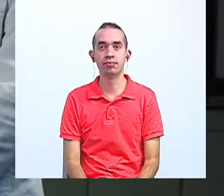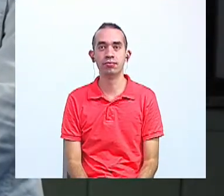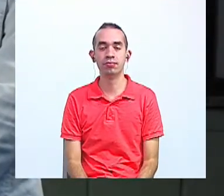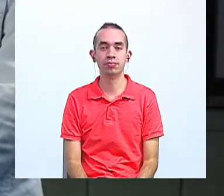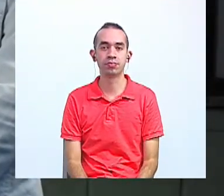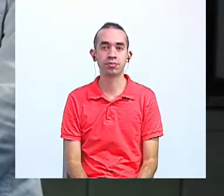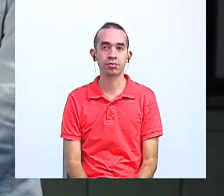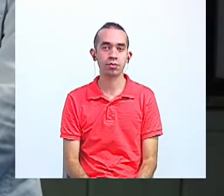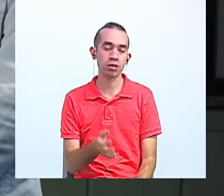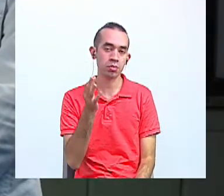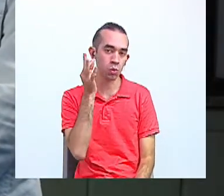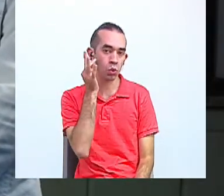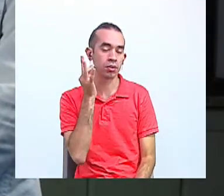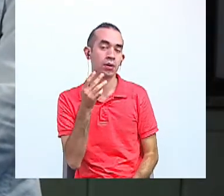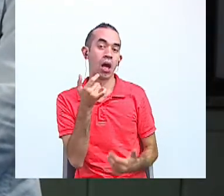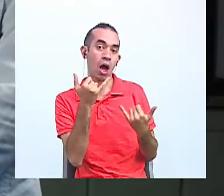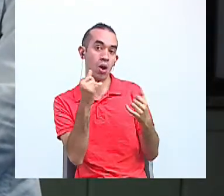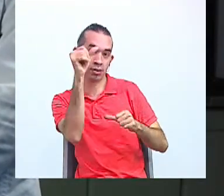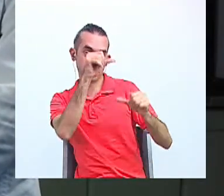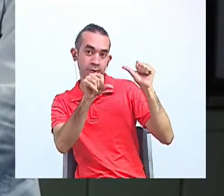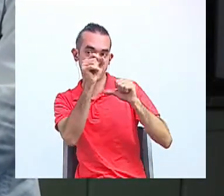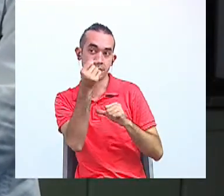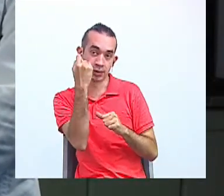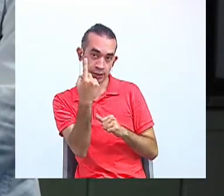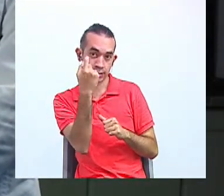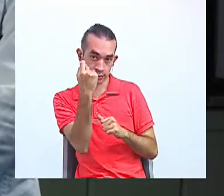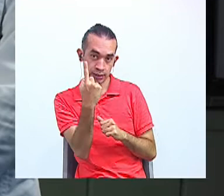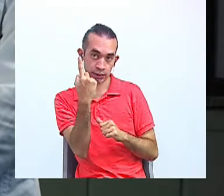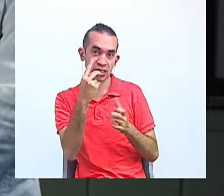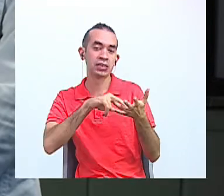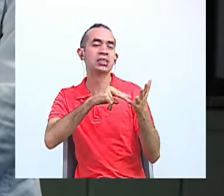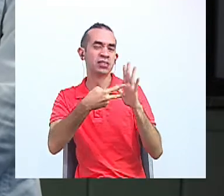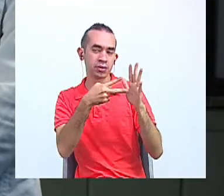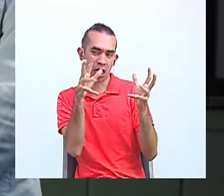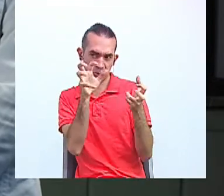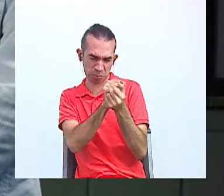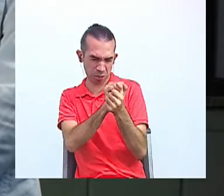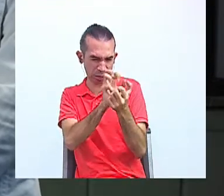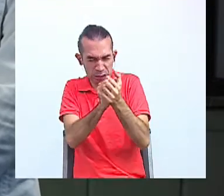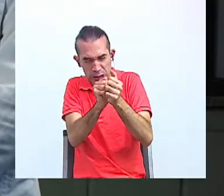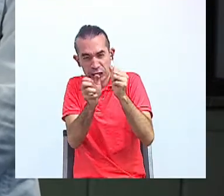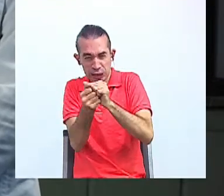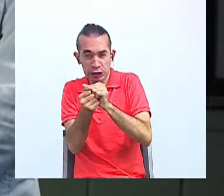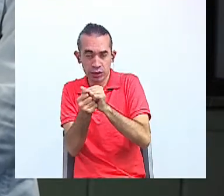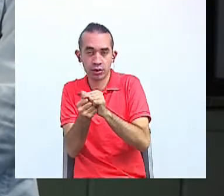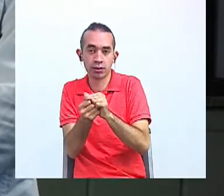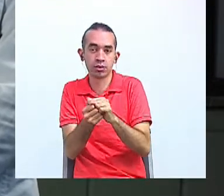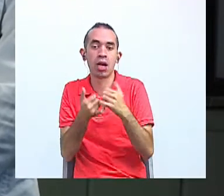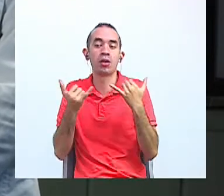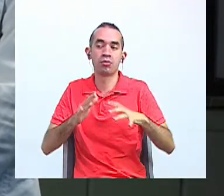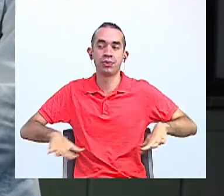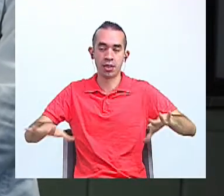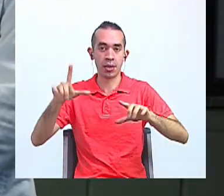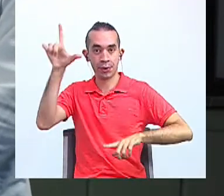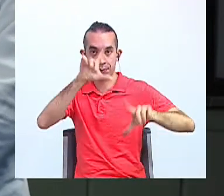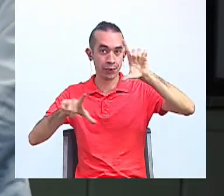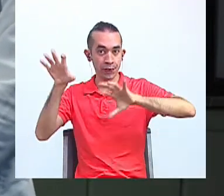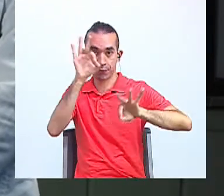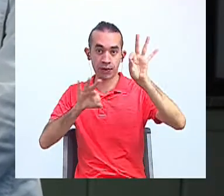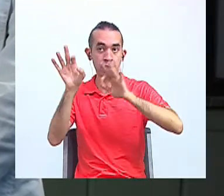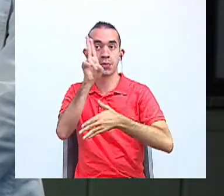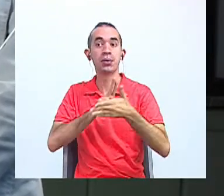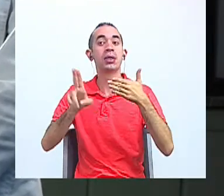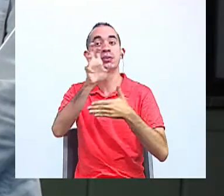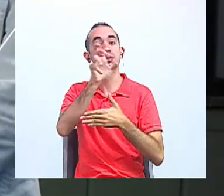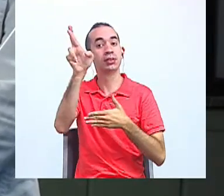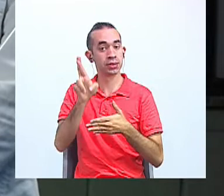a realizar un experimento para comprender el concepto de densidad. Nos encontramos en el Laboratorio de Física de la Universidad